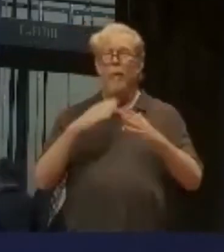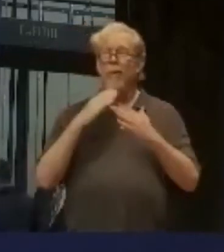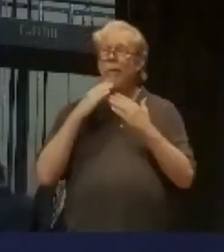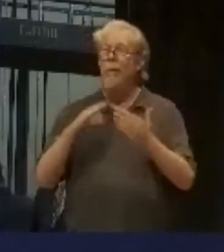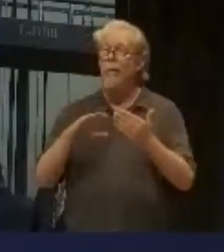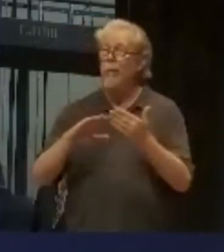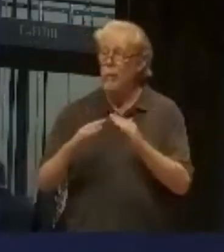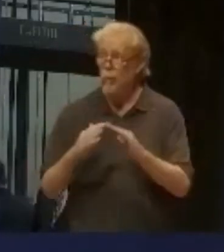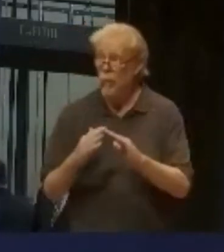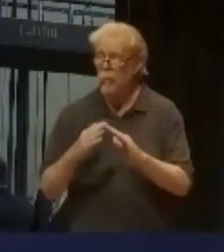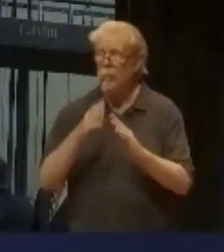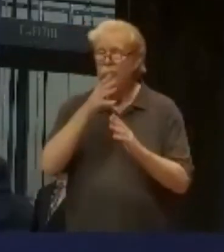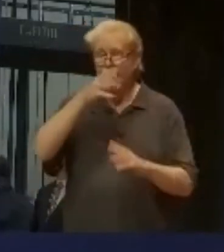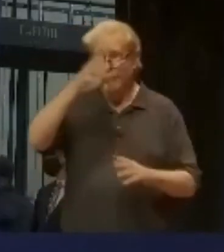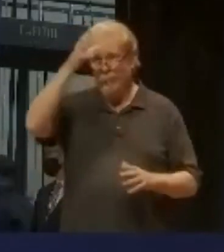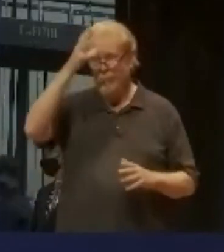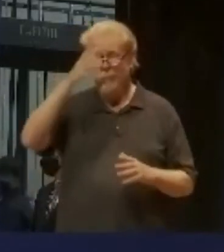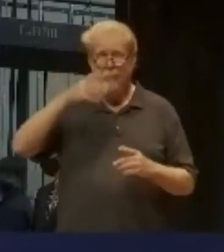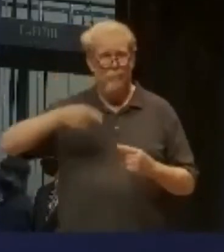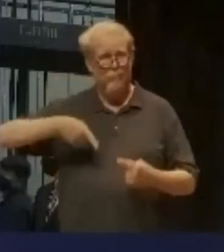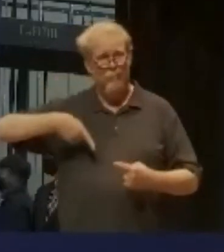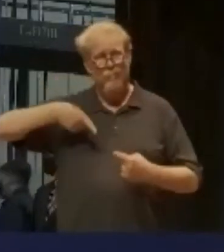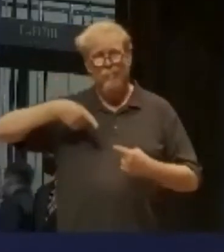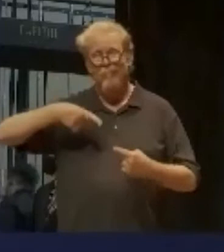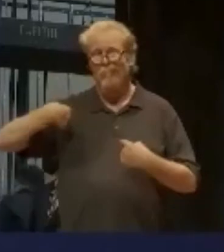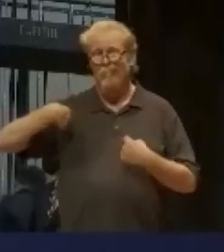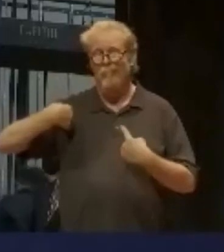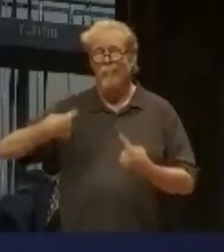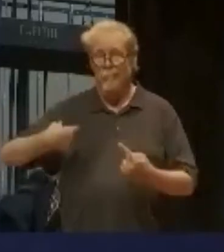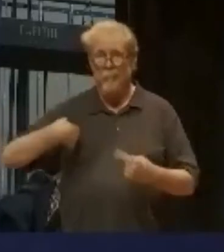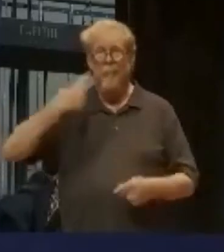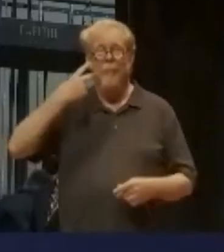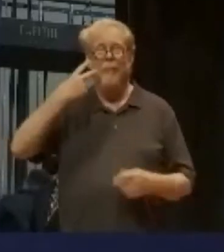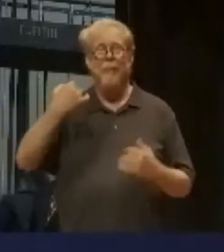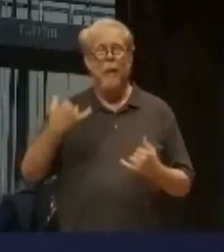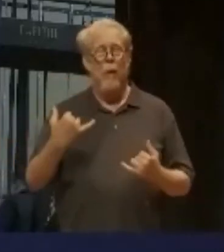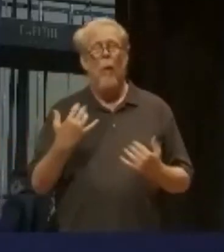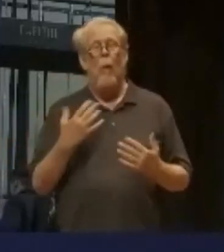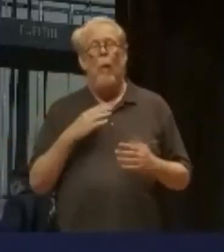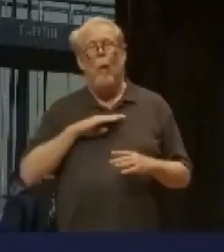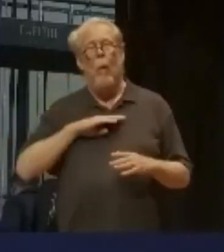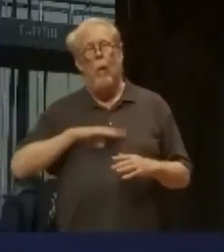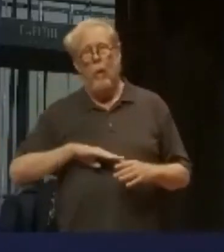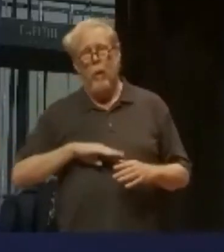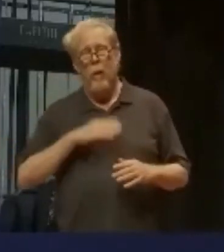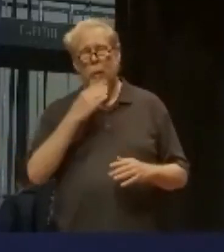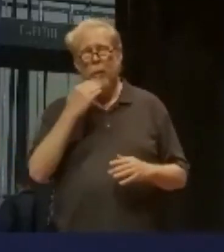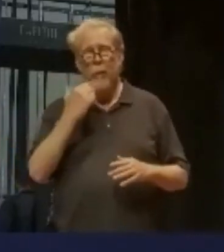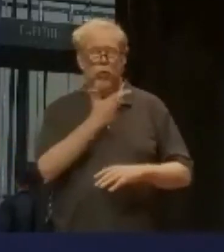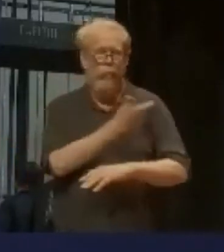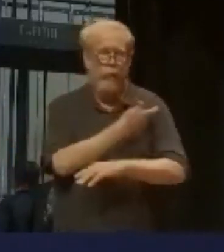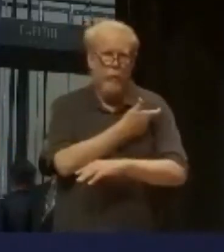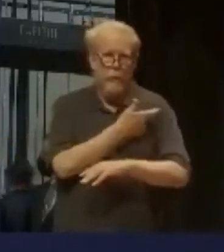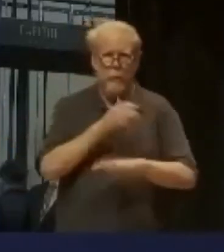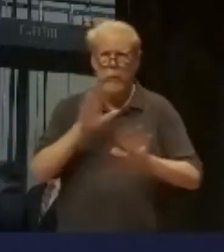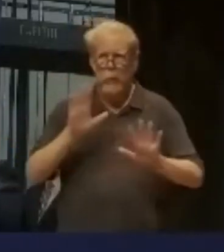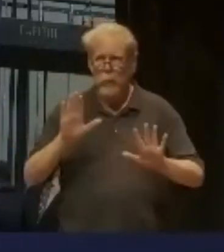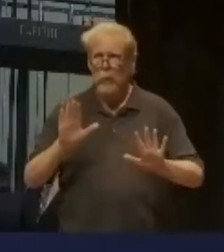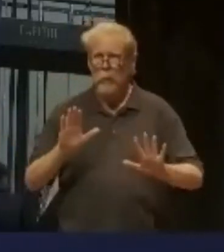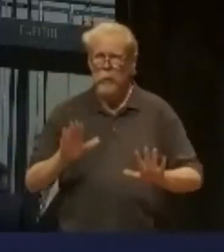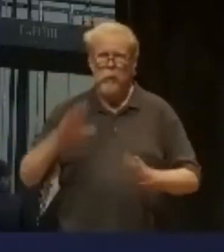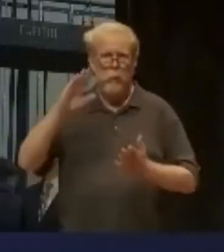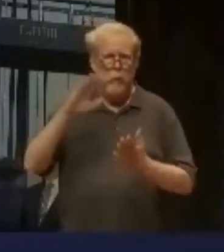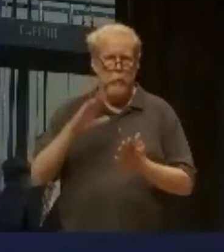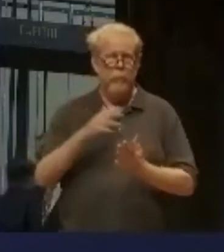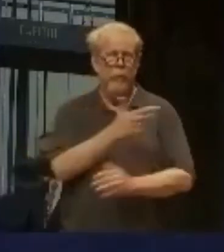la pandemia y también para los padres de familia, ¿no? Ustedes todos se han unido y ahorita ya veo la luz al final del